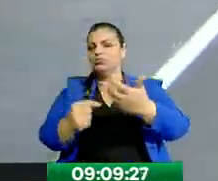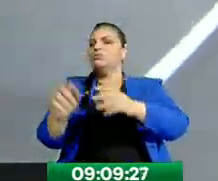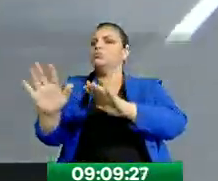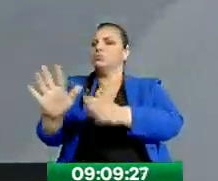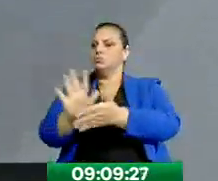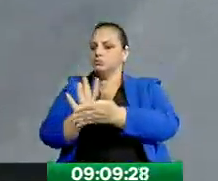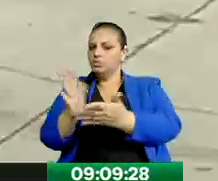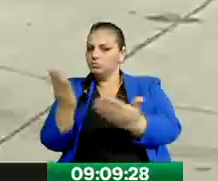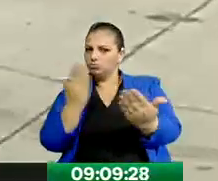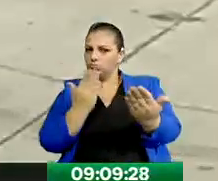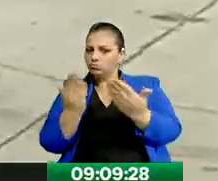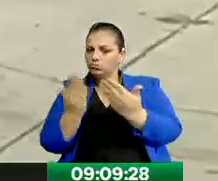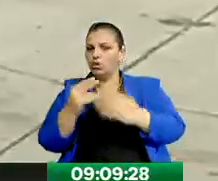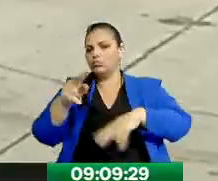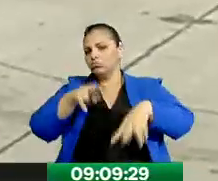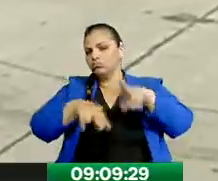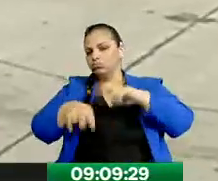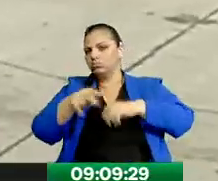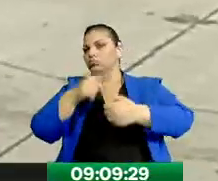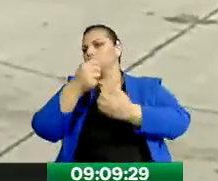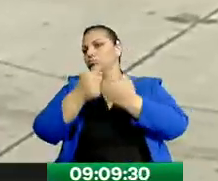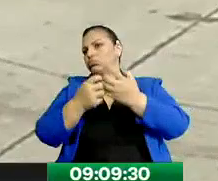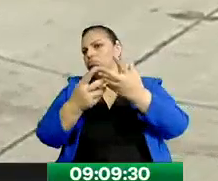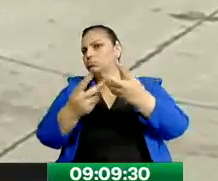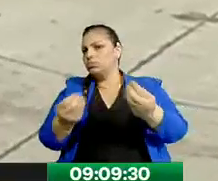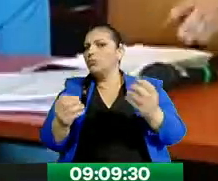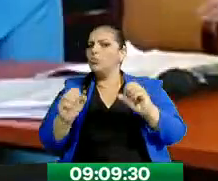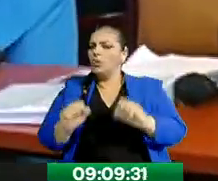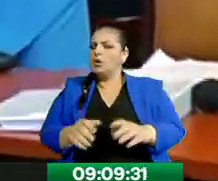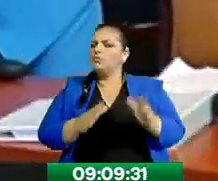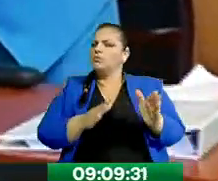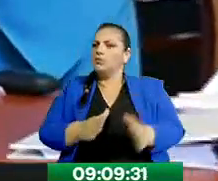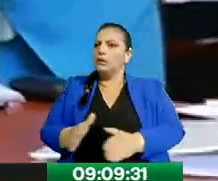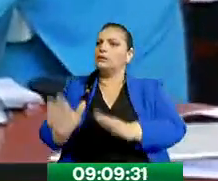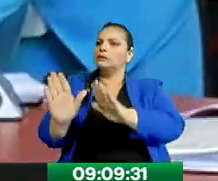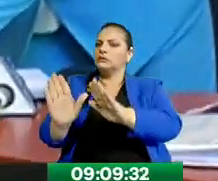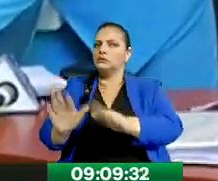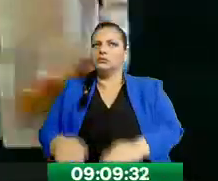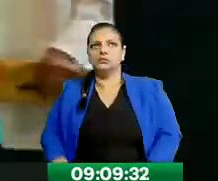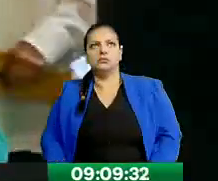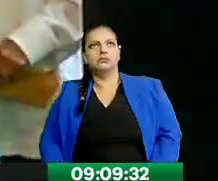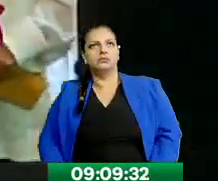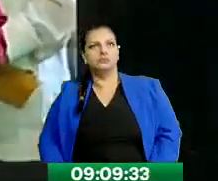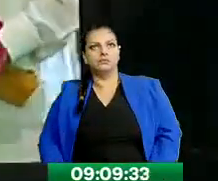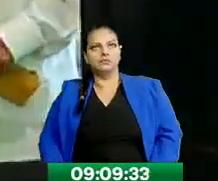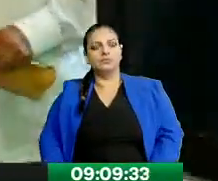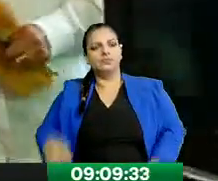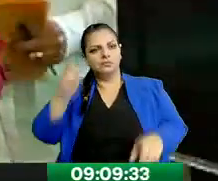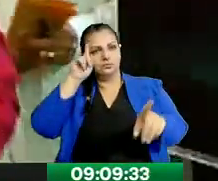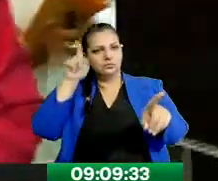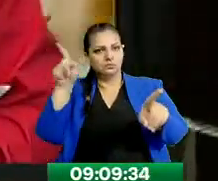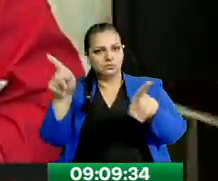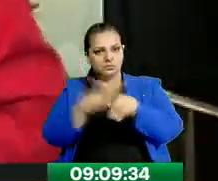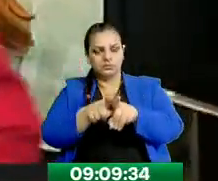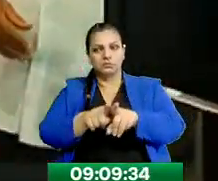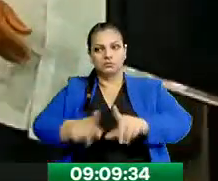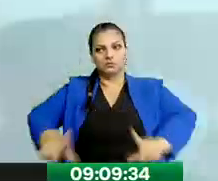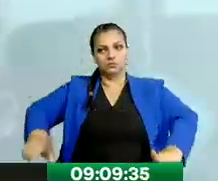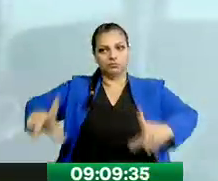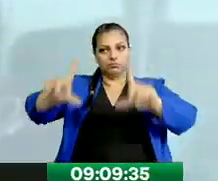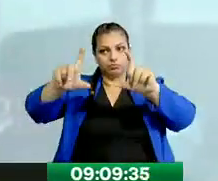cabo sin ningún incidente o exacerbación, tras el acta de compromiso, la foto y una próxima